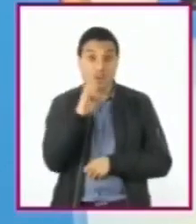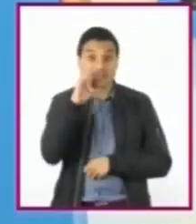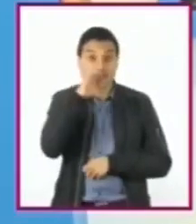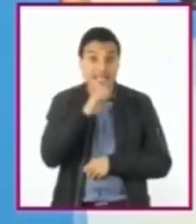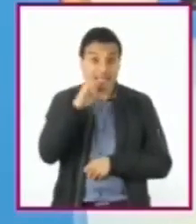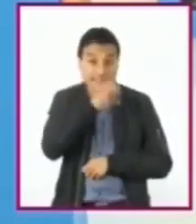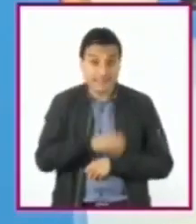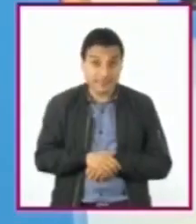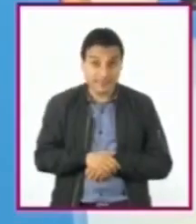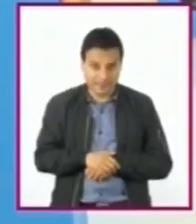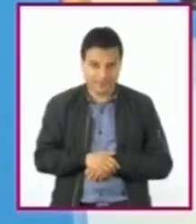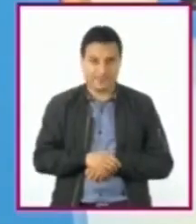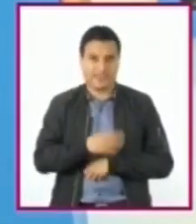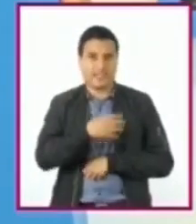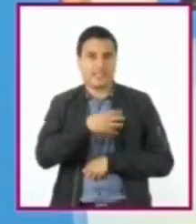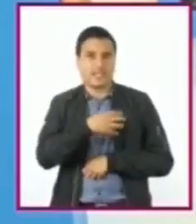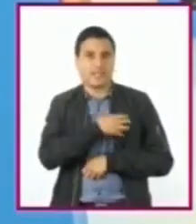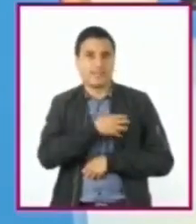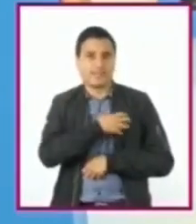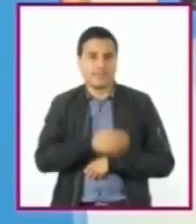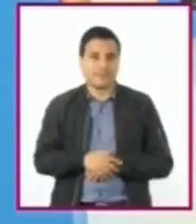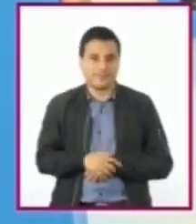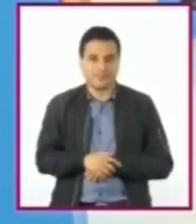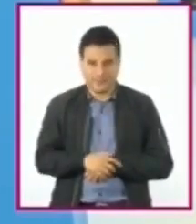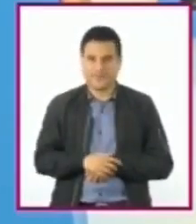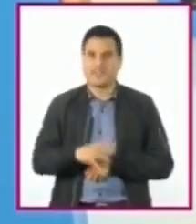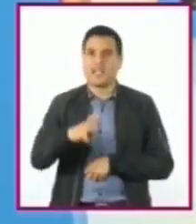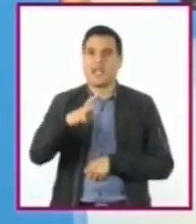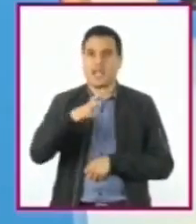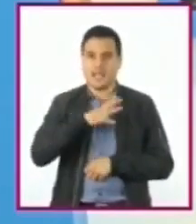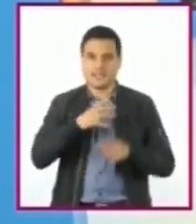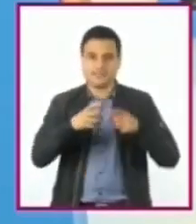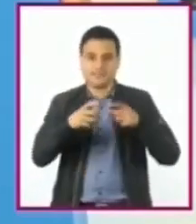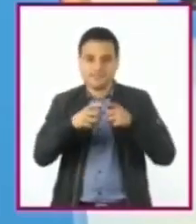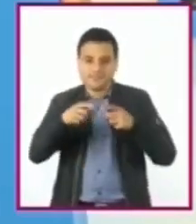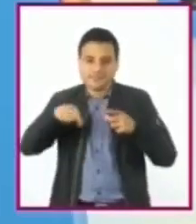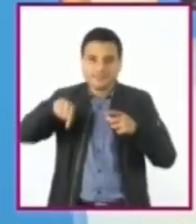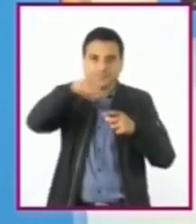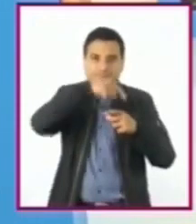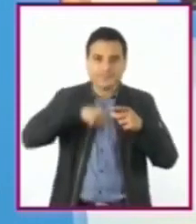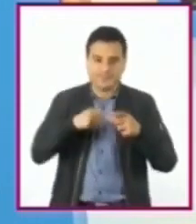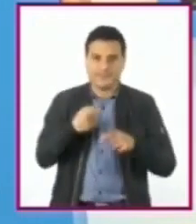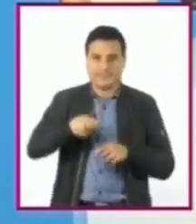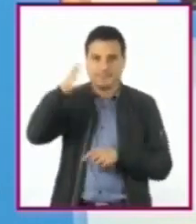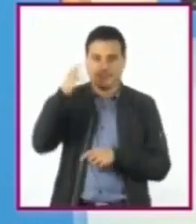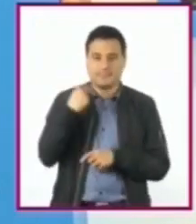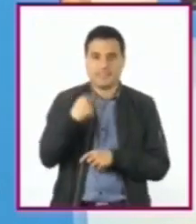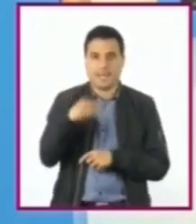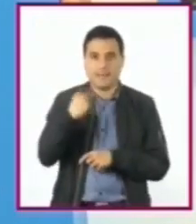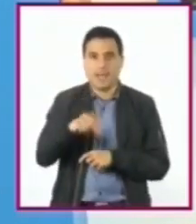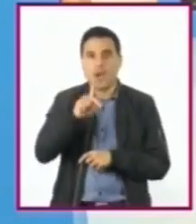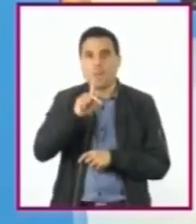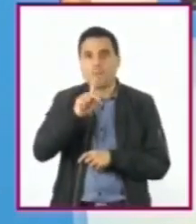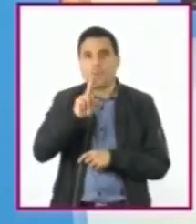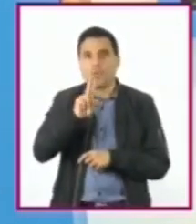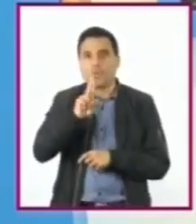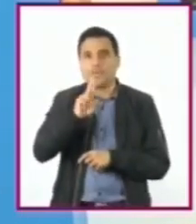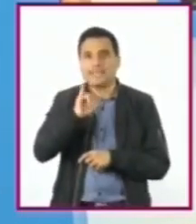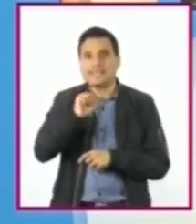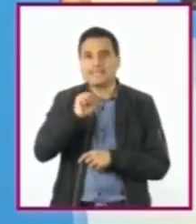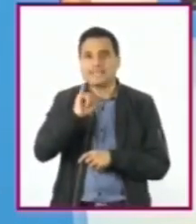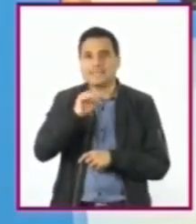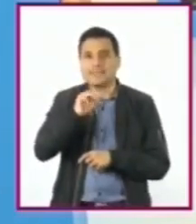Aguascalientes, capital del estado, cuenta con una glorieta llamada de la Purísima, que figura dentro de los